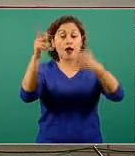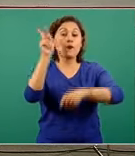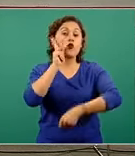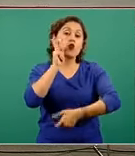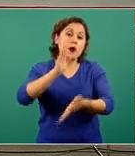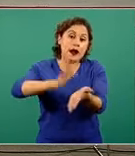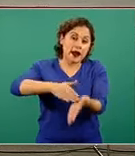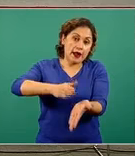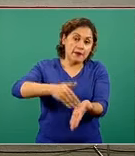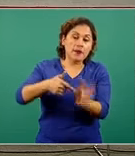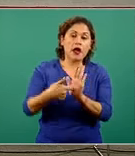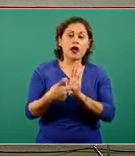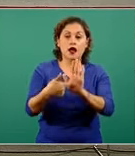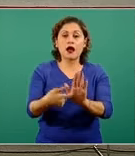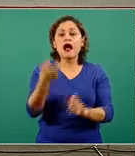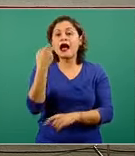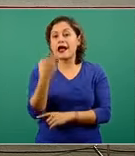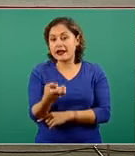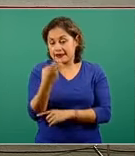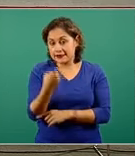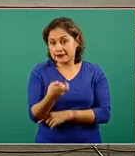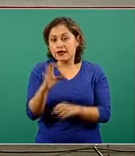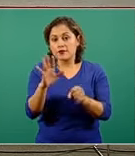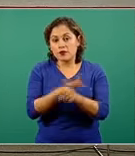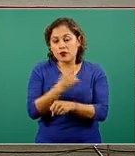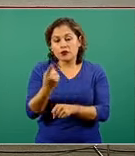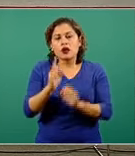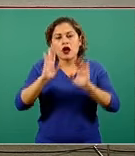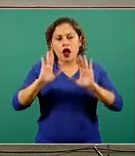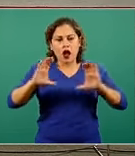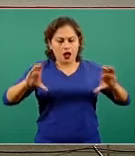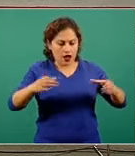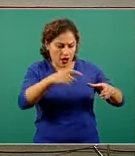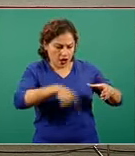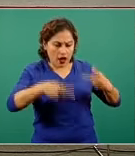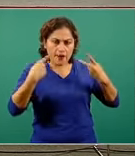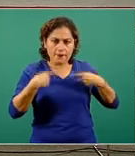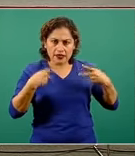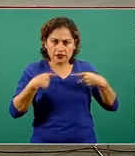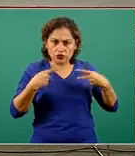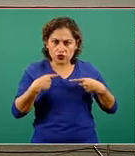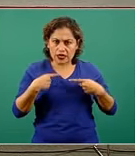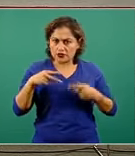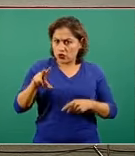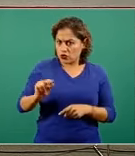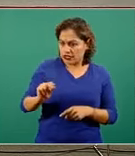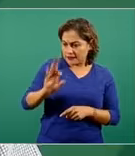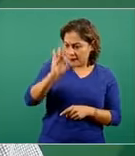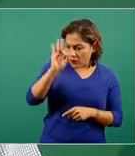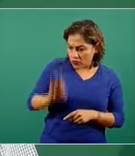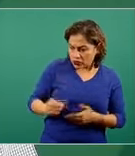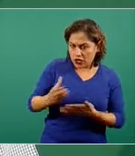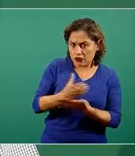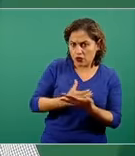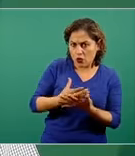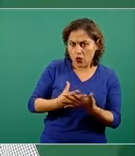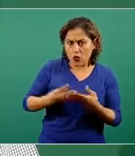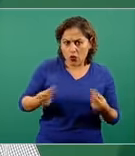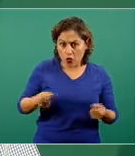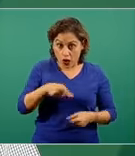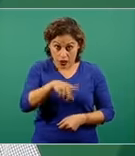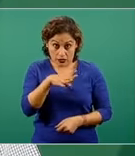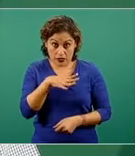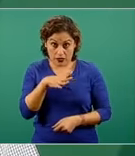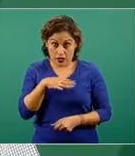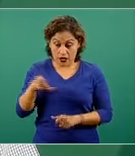yo que demostrar que esas personas que se recuperaron pues no pertenecen a ese 80% que desarrolla COVID